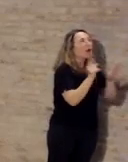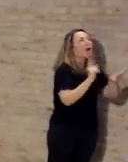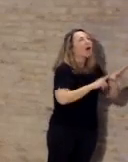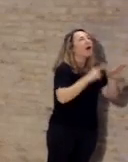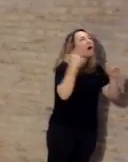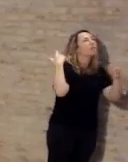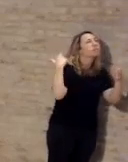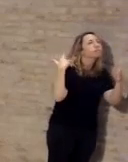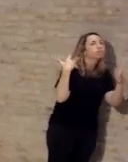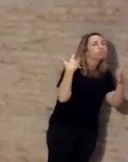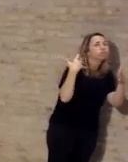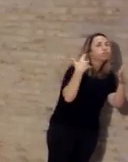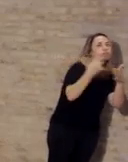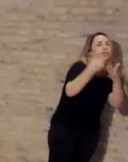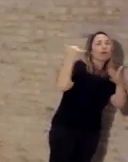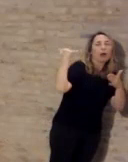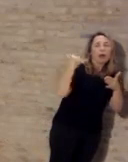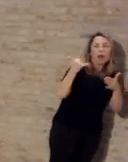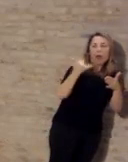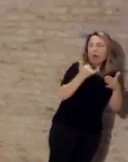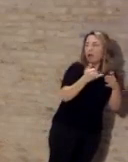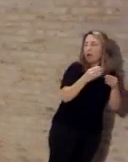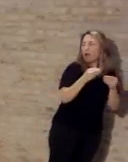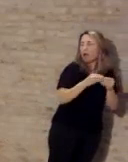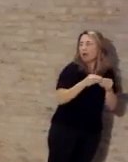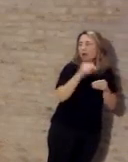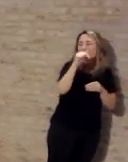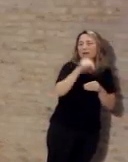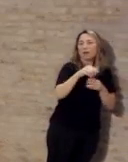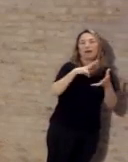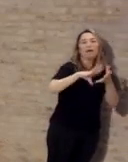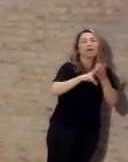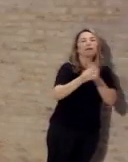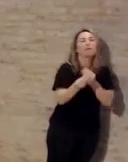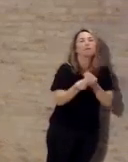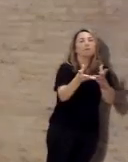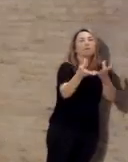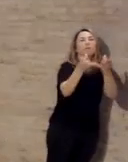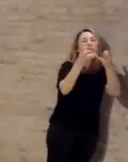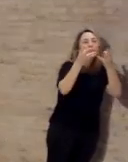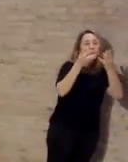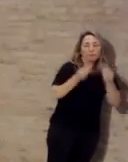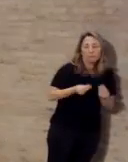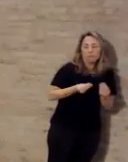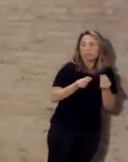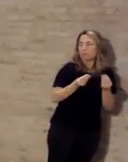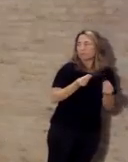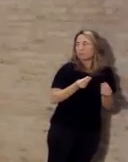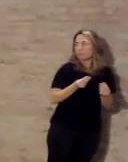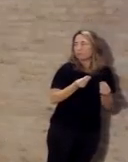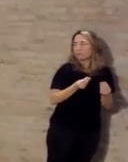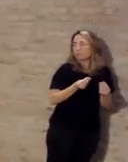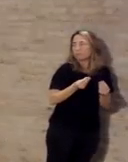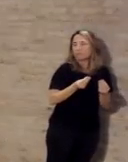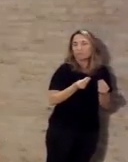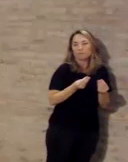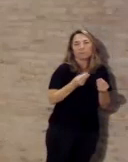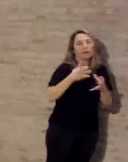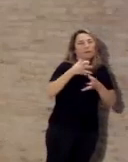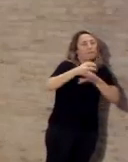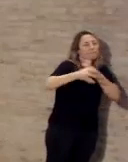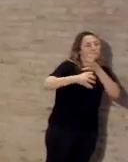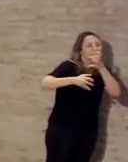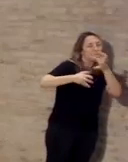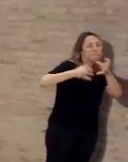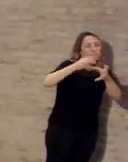tiempo que que tenemos y que nos garantizan que esto pueda ser